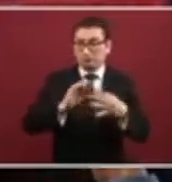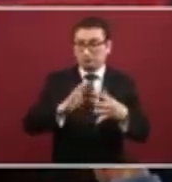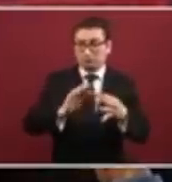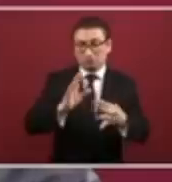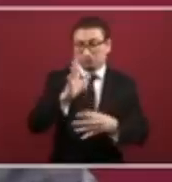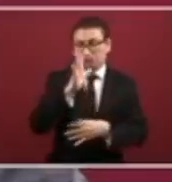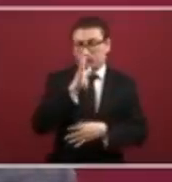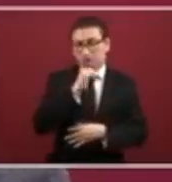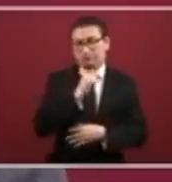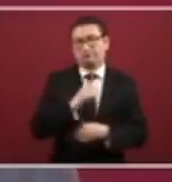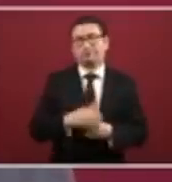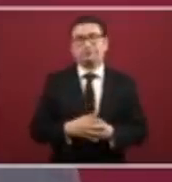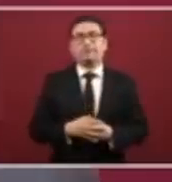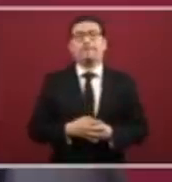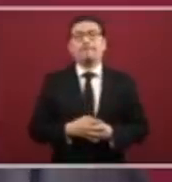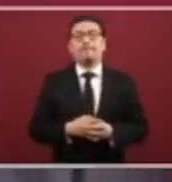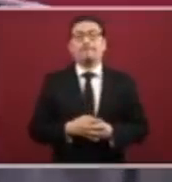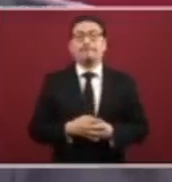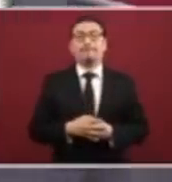quizá